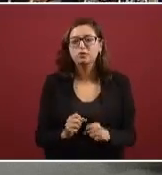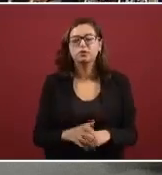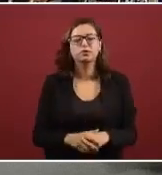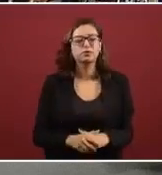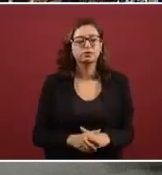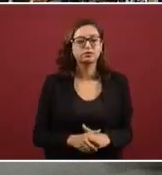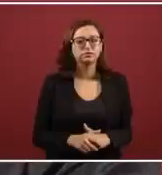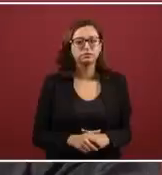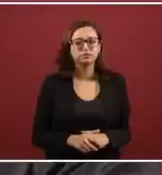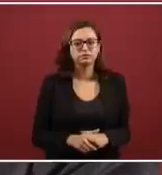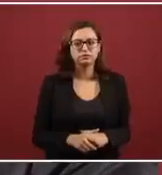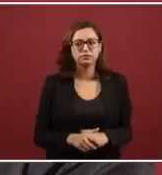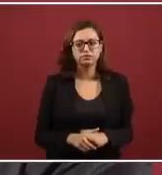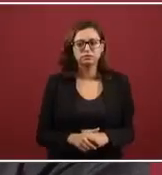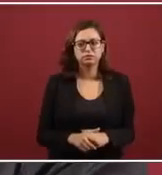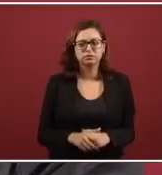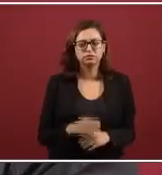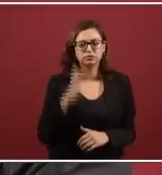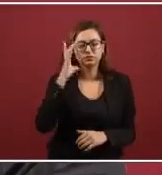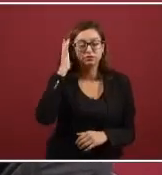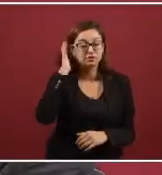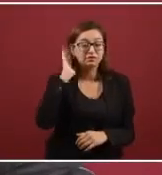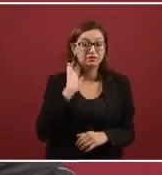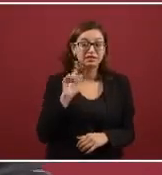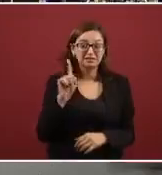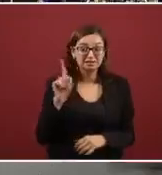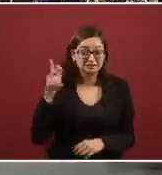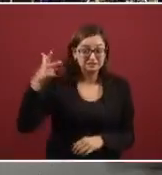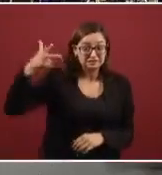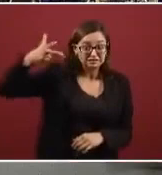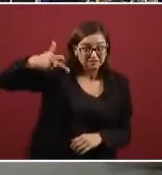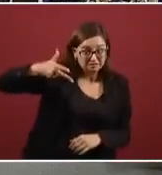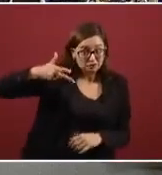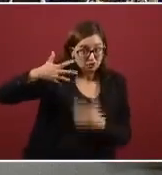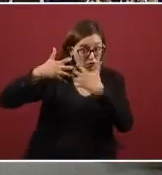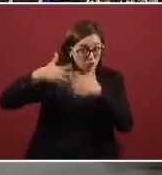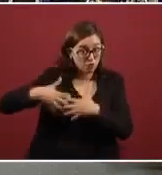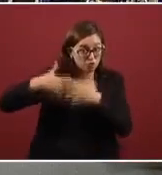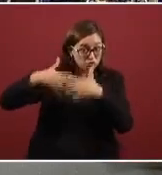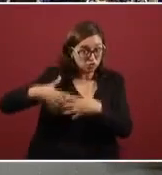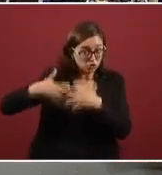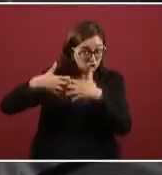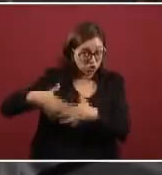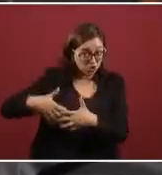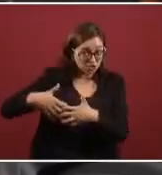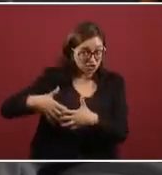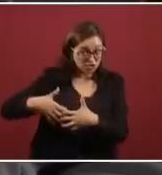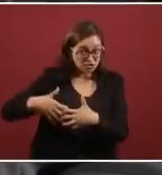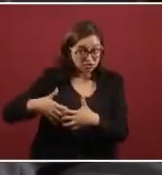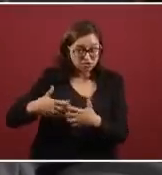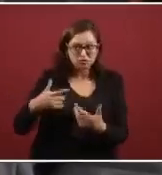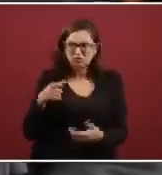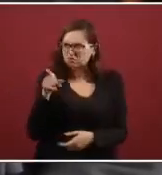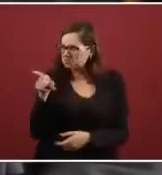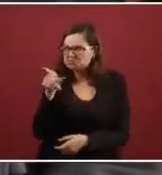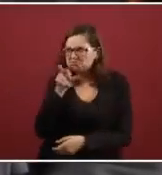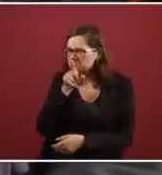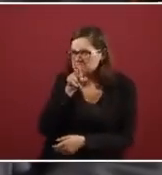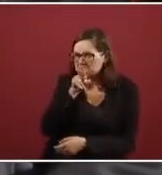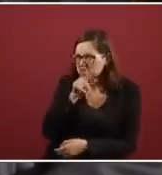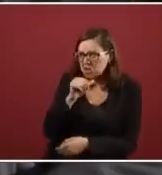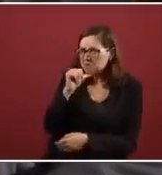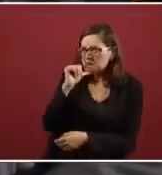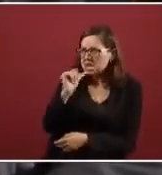esa cámara que estaba ahí en Palacio Nacional estaba grabando, estaba funcionando, sí, presidente. Sí. ¿No le preocupa en